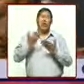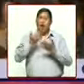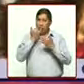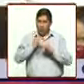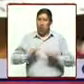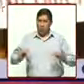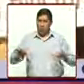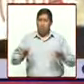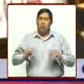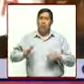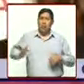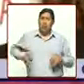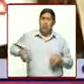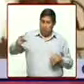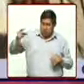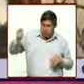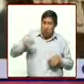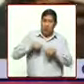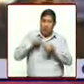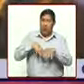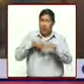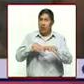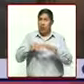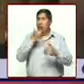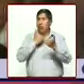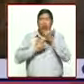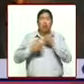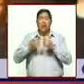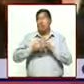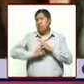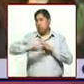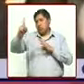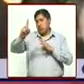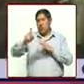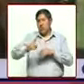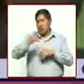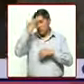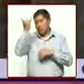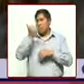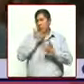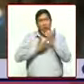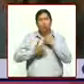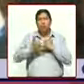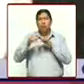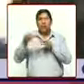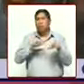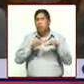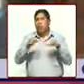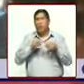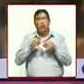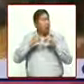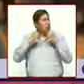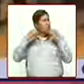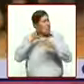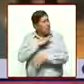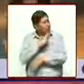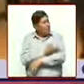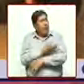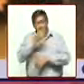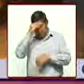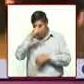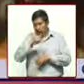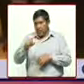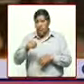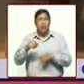Exactamente, hay niños, mascotas que están en la marcha y han tenido que escaparse por los gases lacrimógenos que son fuertes en este caso para